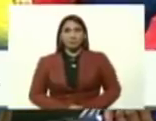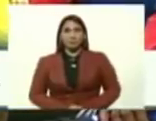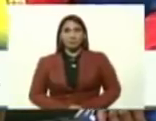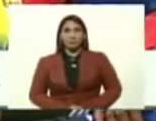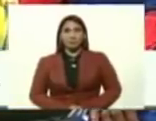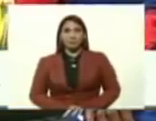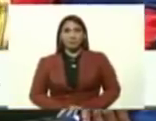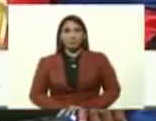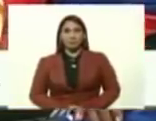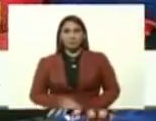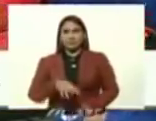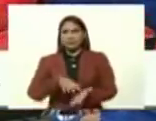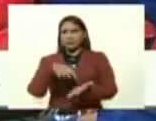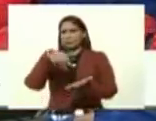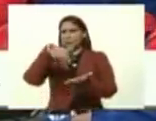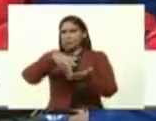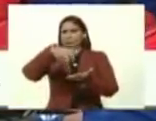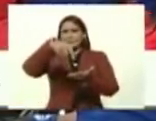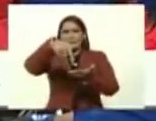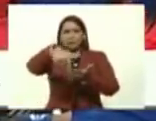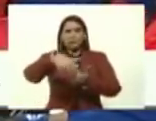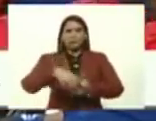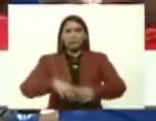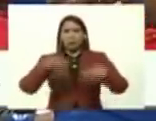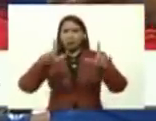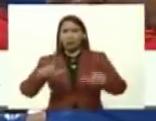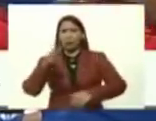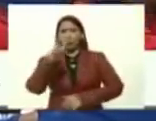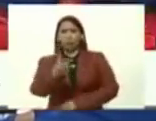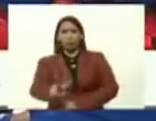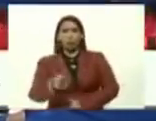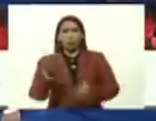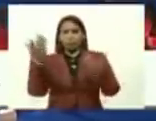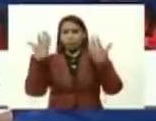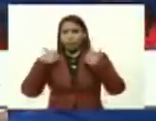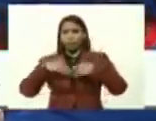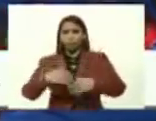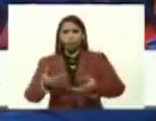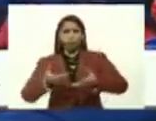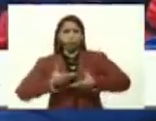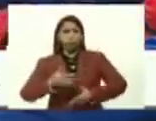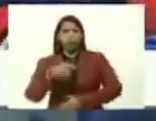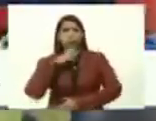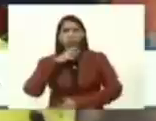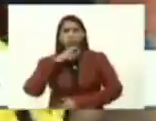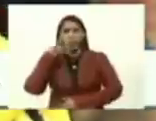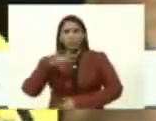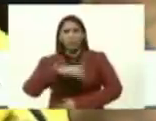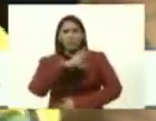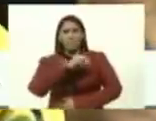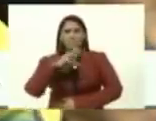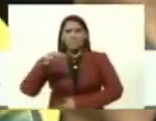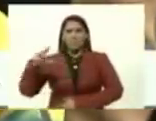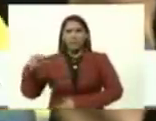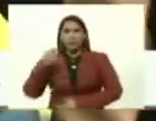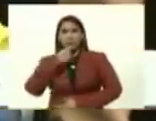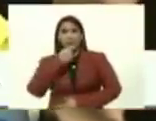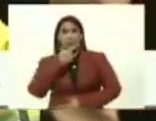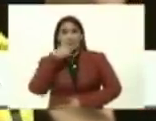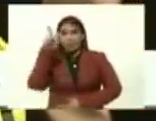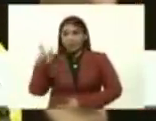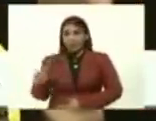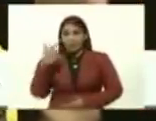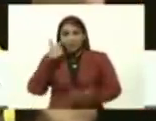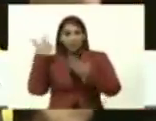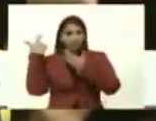gacela de Tokio, dos medallas de oro y de plata, la continuidad tuya, una bella,